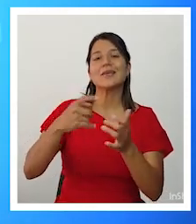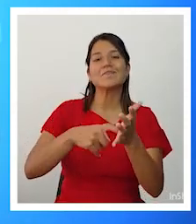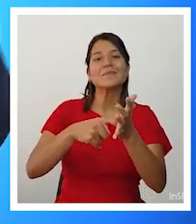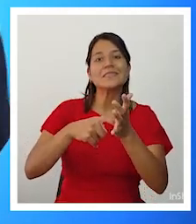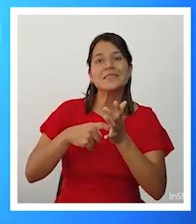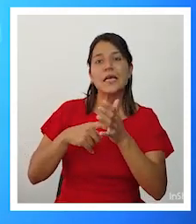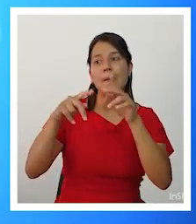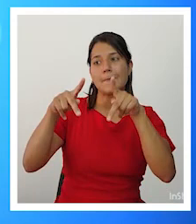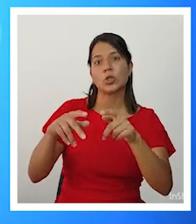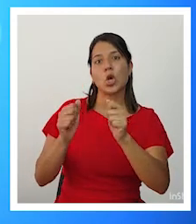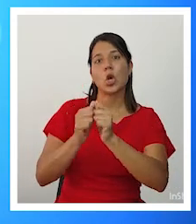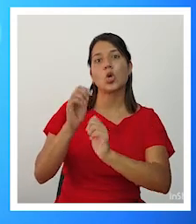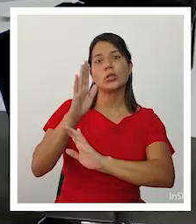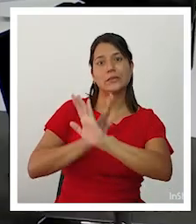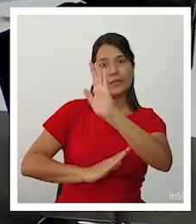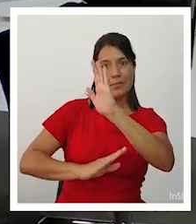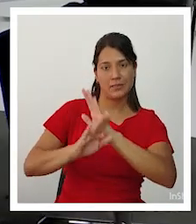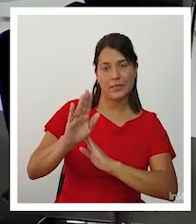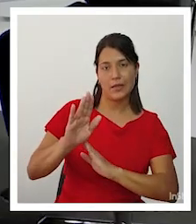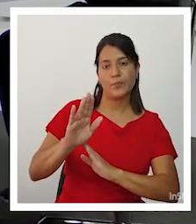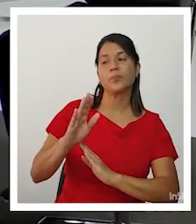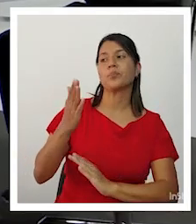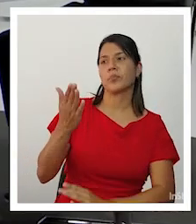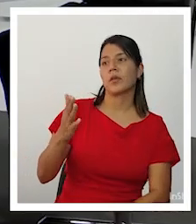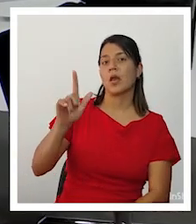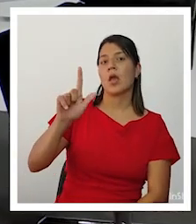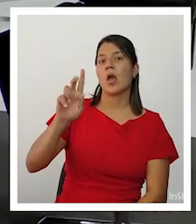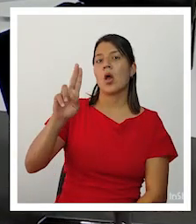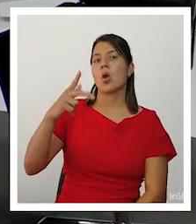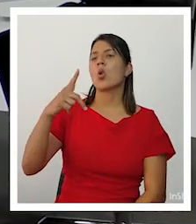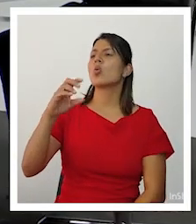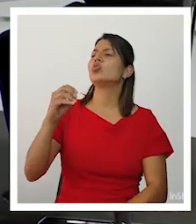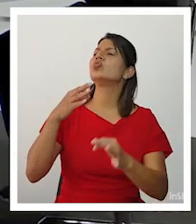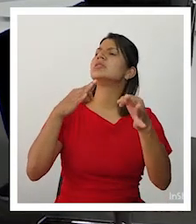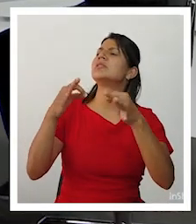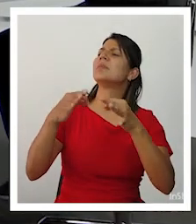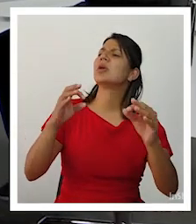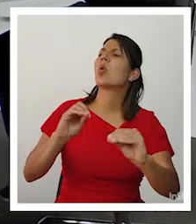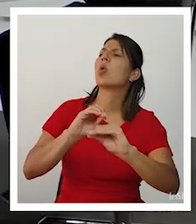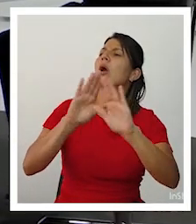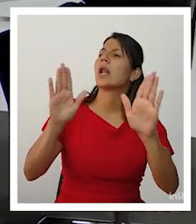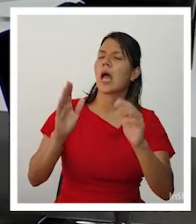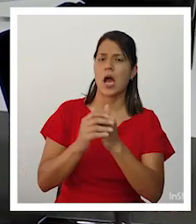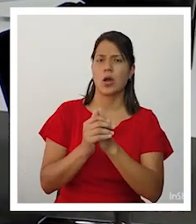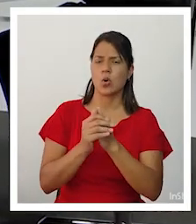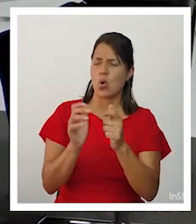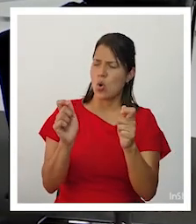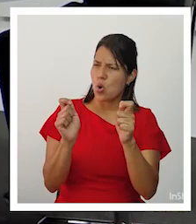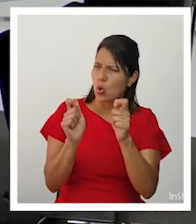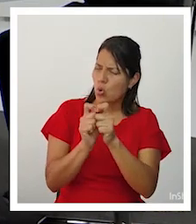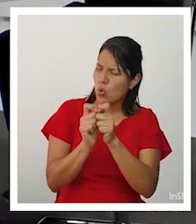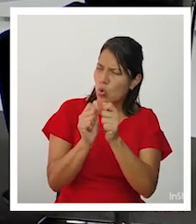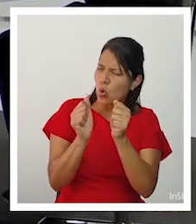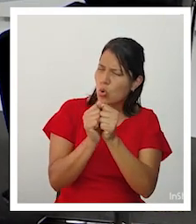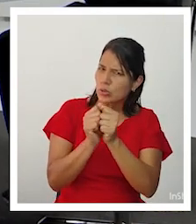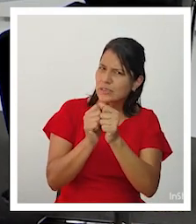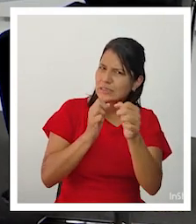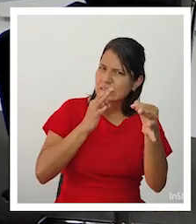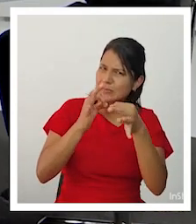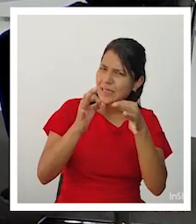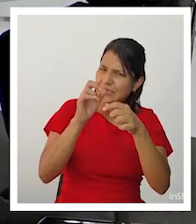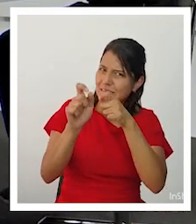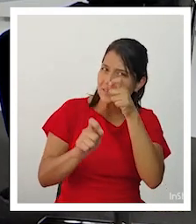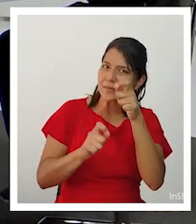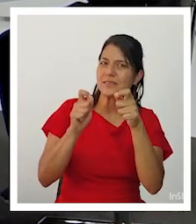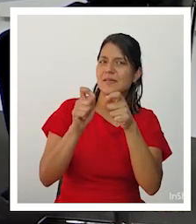costarricense. Lucho, digamos claramente, con puntos y comas,